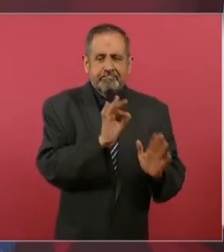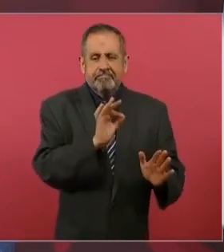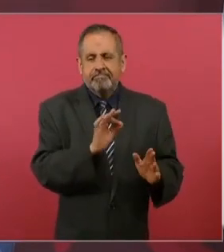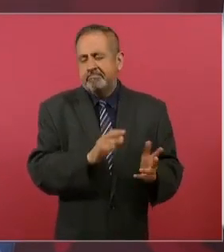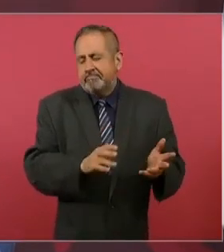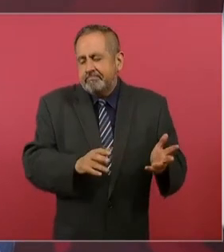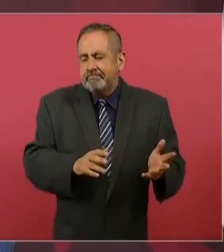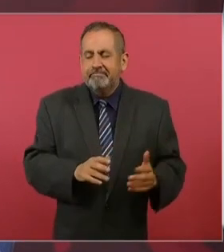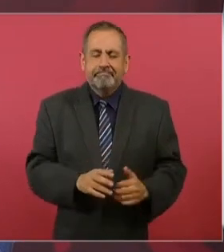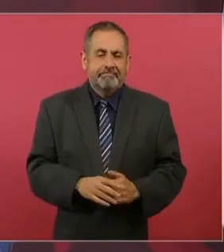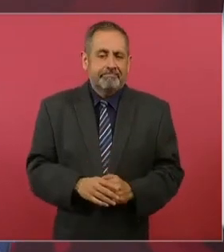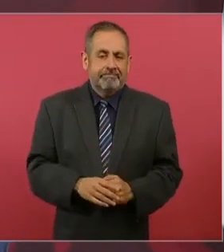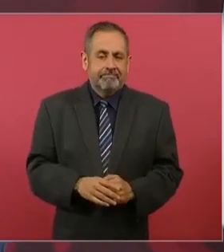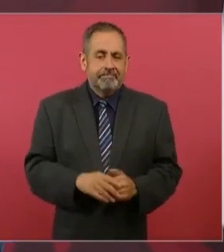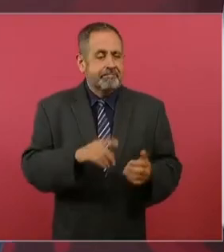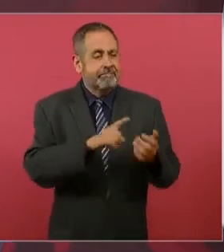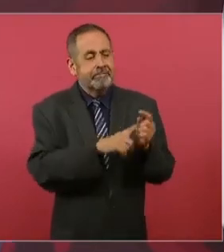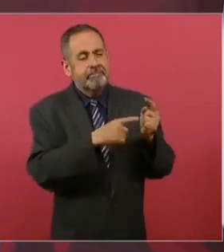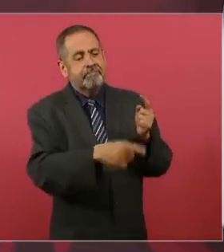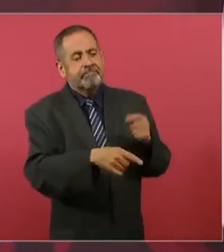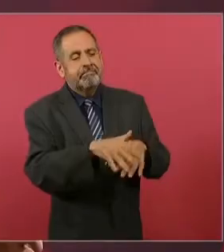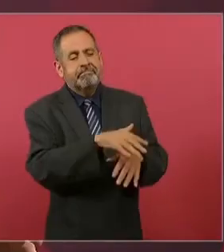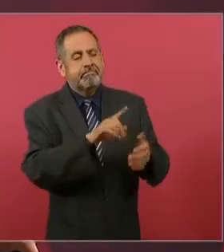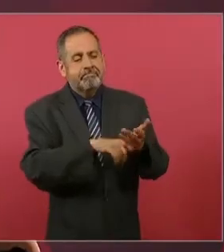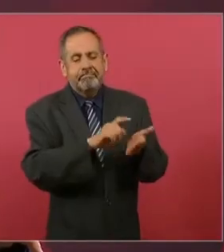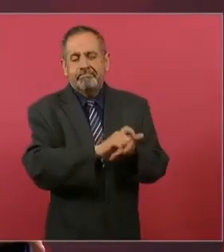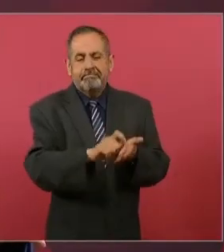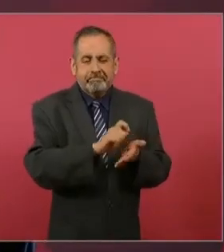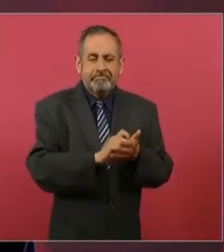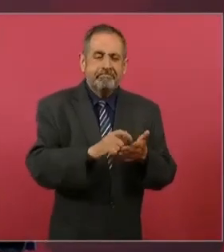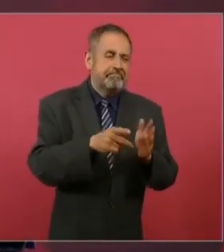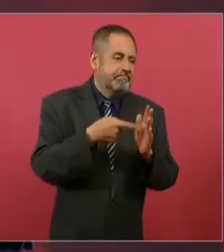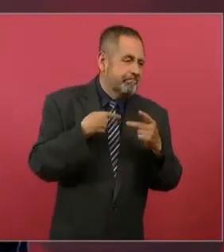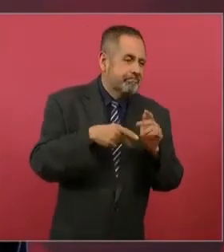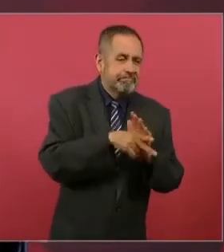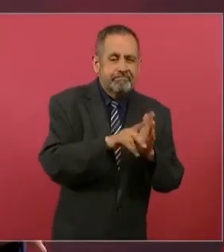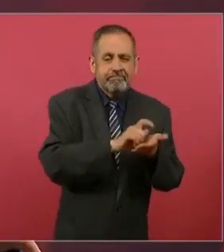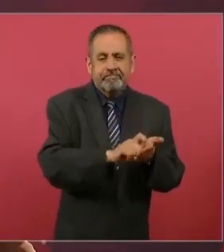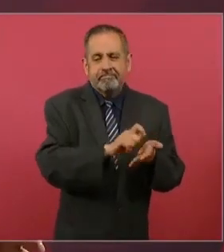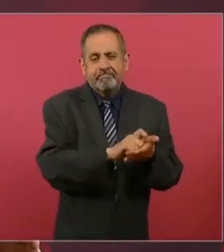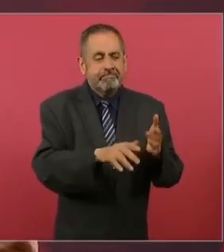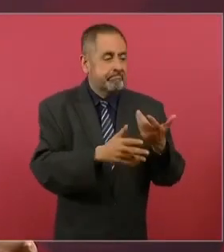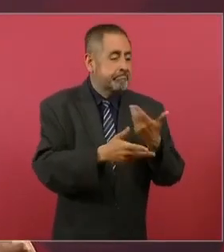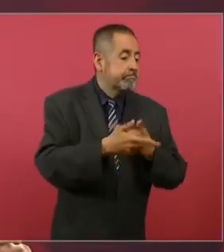con los intelectuales orgánicos, escritores, periodistas, ¿no?,